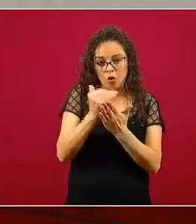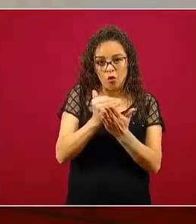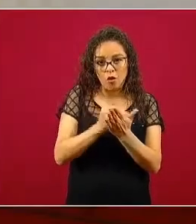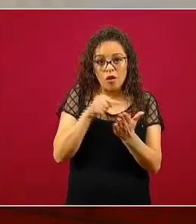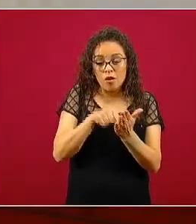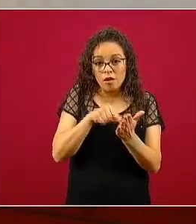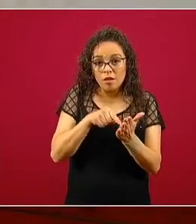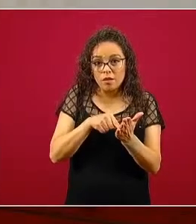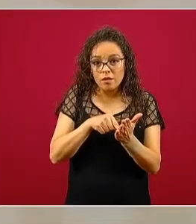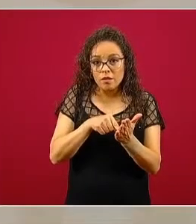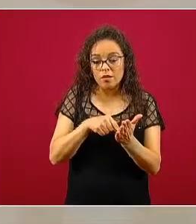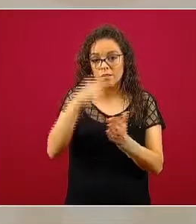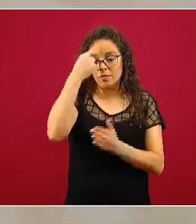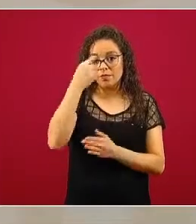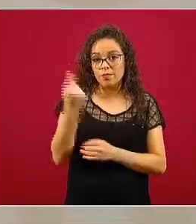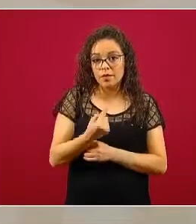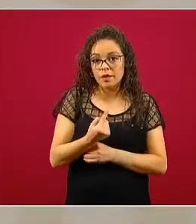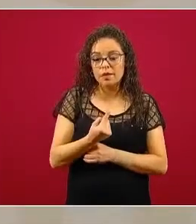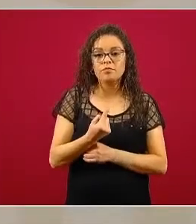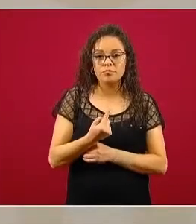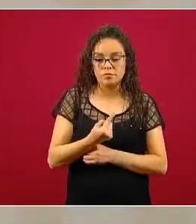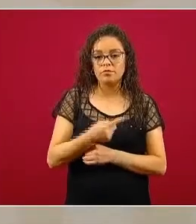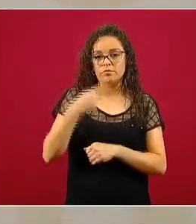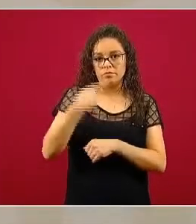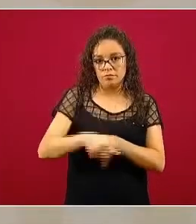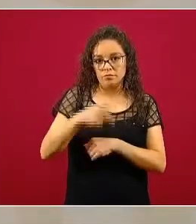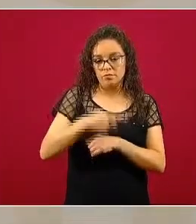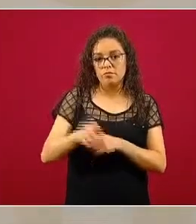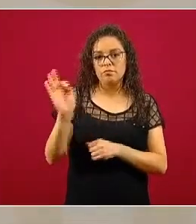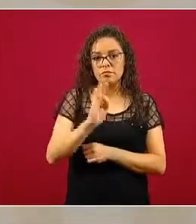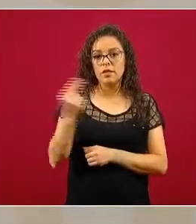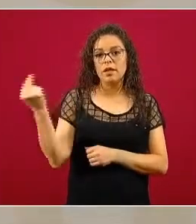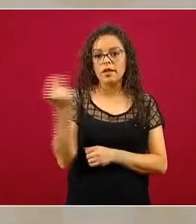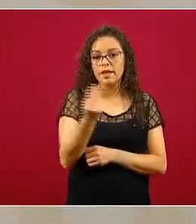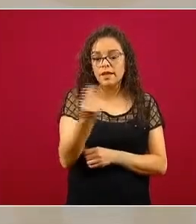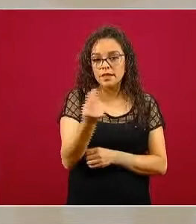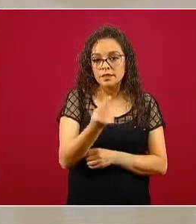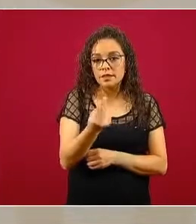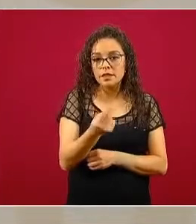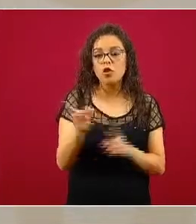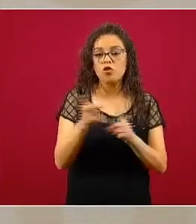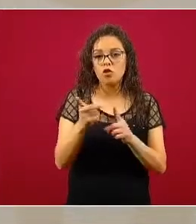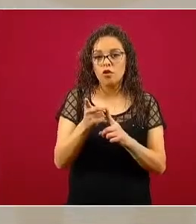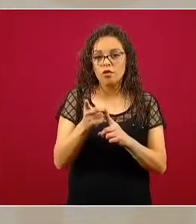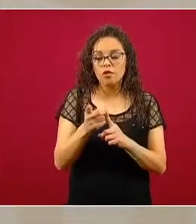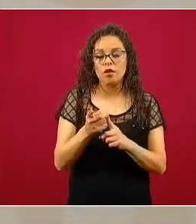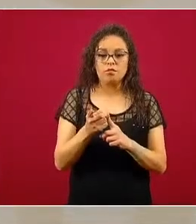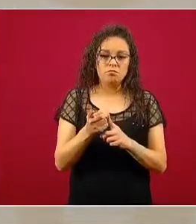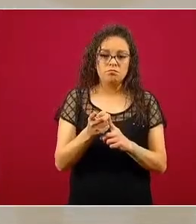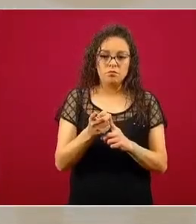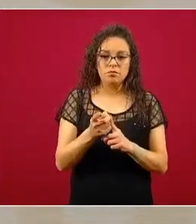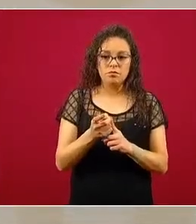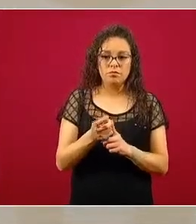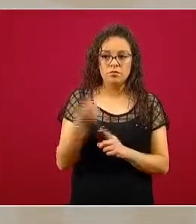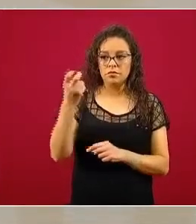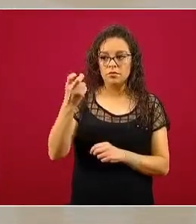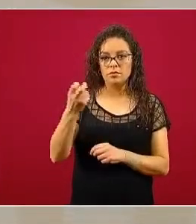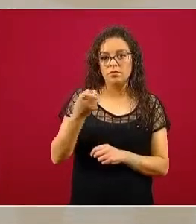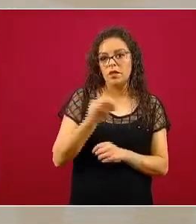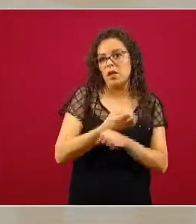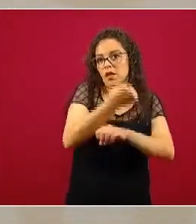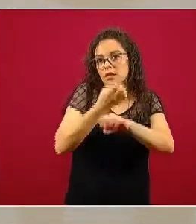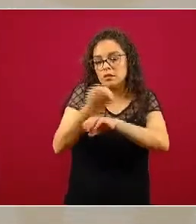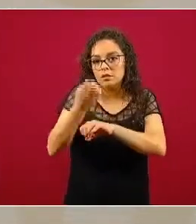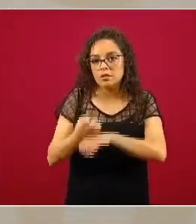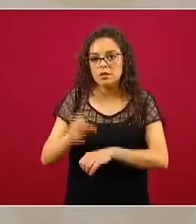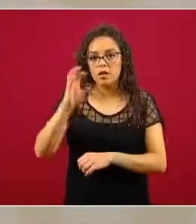aplicación, ahora sí que en base a los riesgos o necesidad que pudiera darse en una entidad federativa o